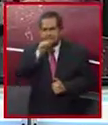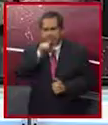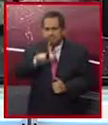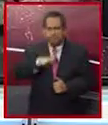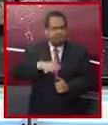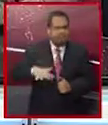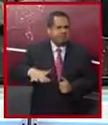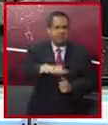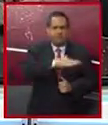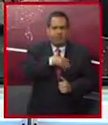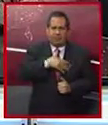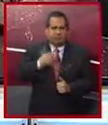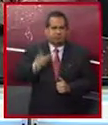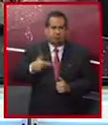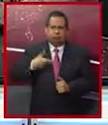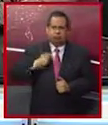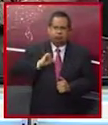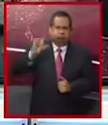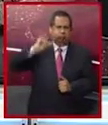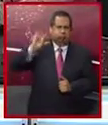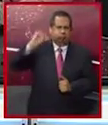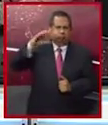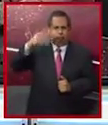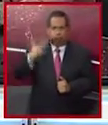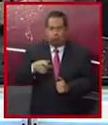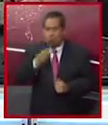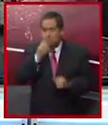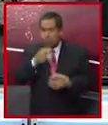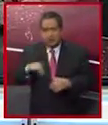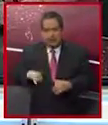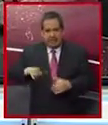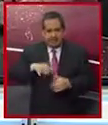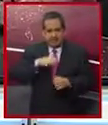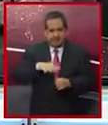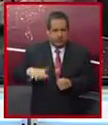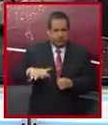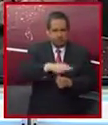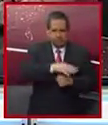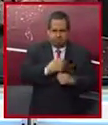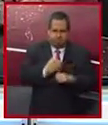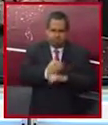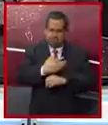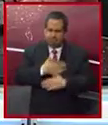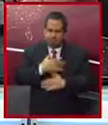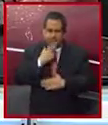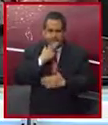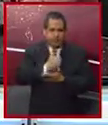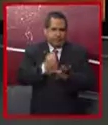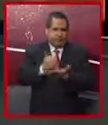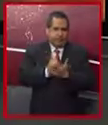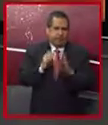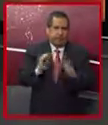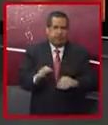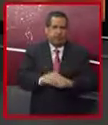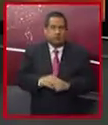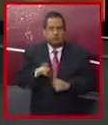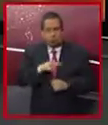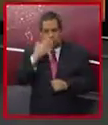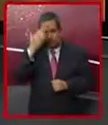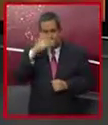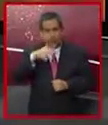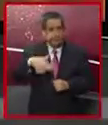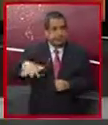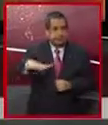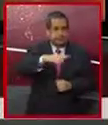tierra de grandes hombres y mujeres, hay muchas cosas interesantes en nuestro estado, por supuesto en nuestra ciudad, y como tú sabes y como